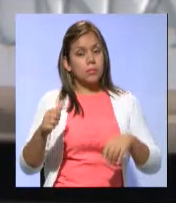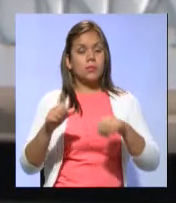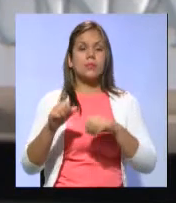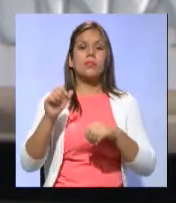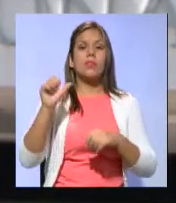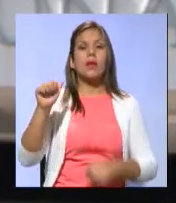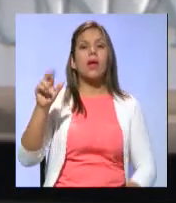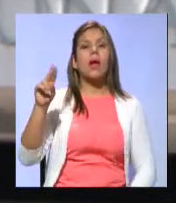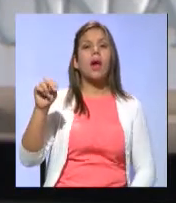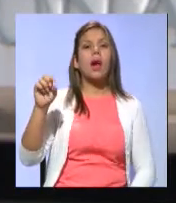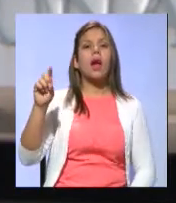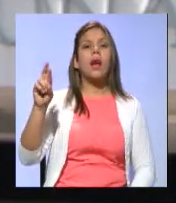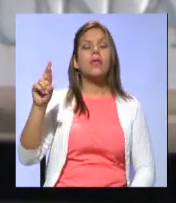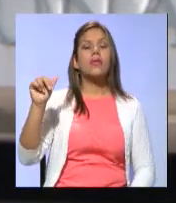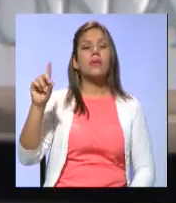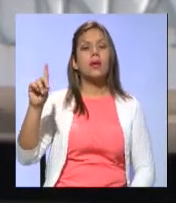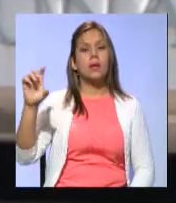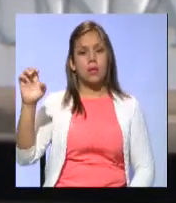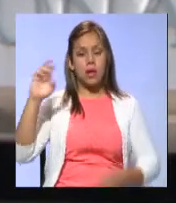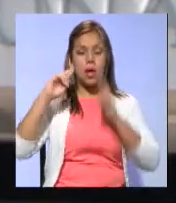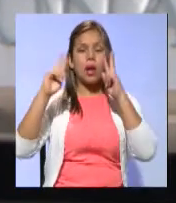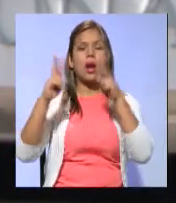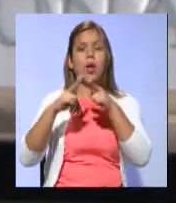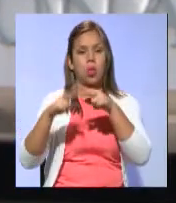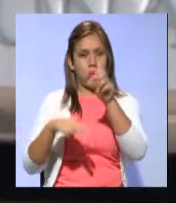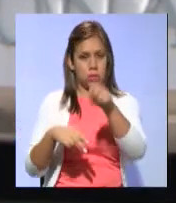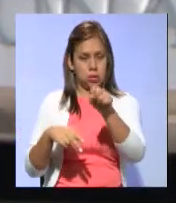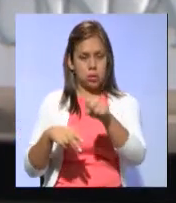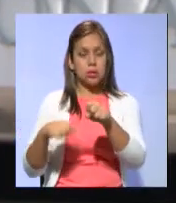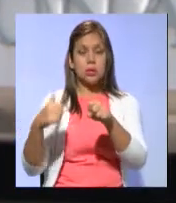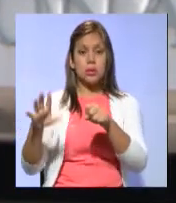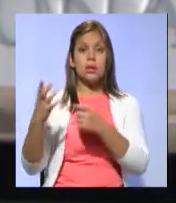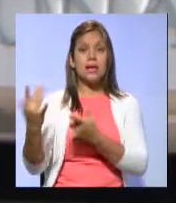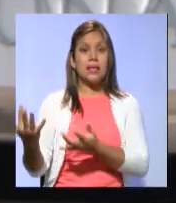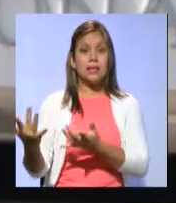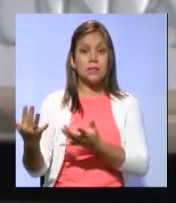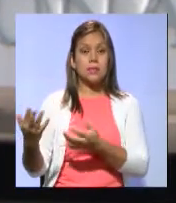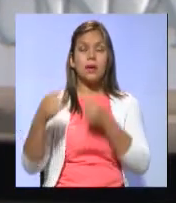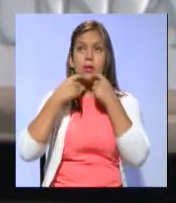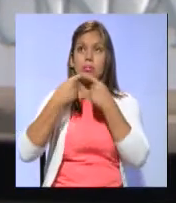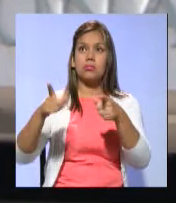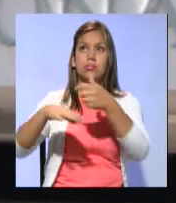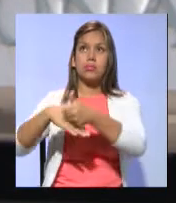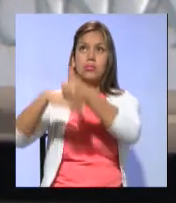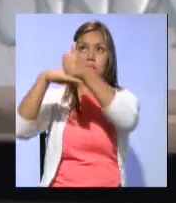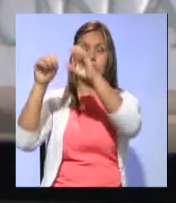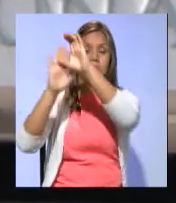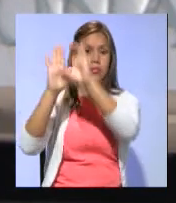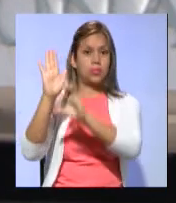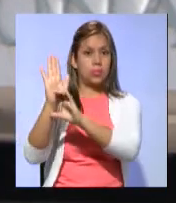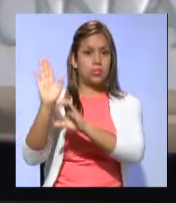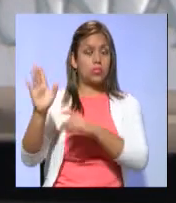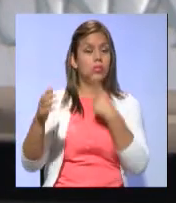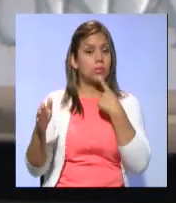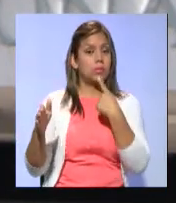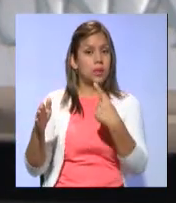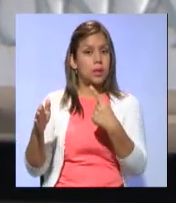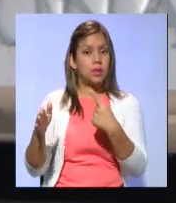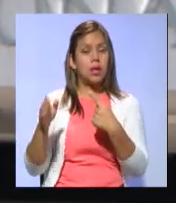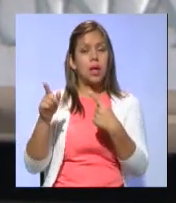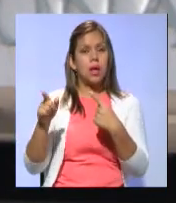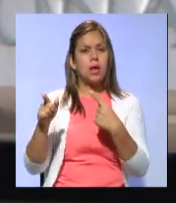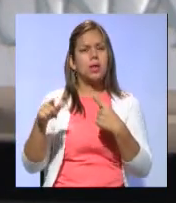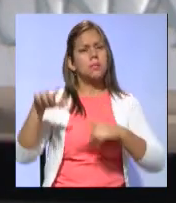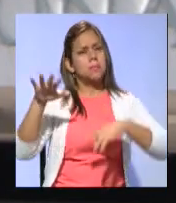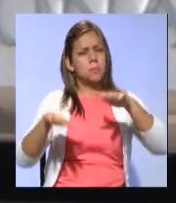Izquierda Democrática, reconoce que esperarán ya el pronunciamiento de la Corte Constitucional. Según lo dijo, esto será en